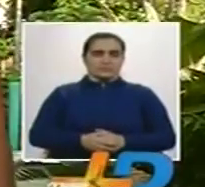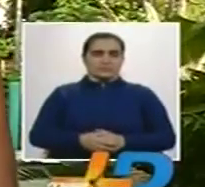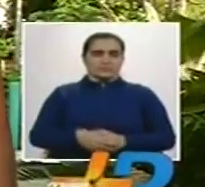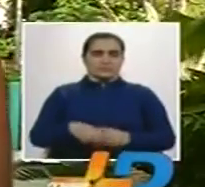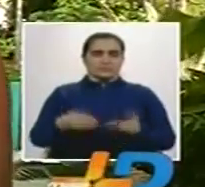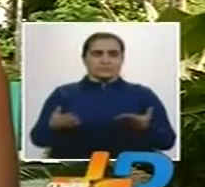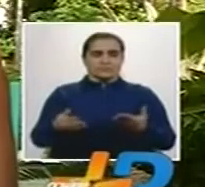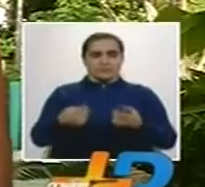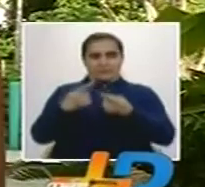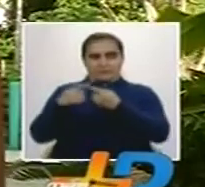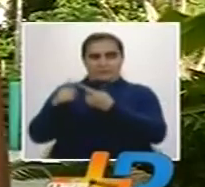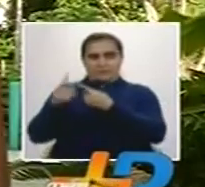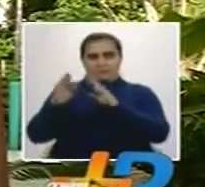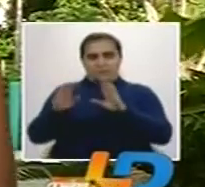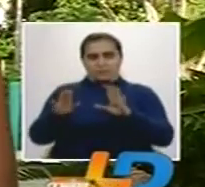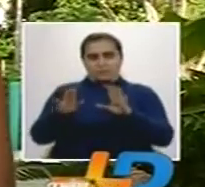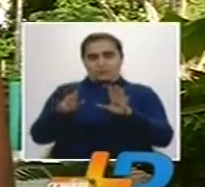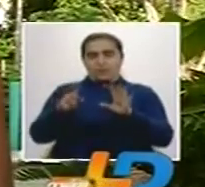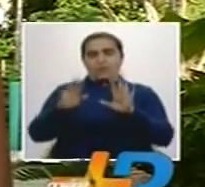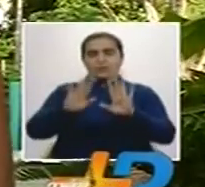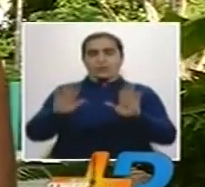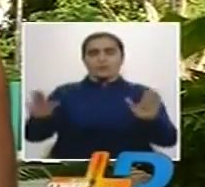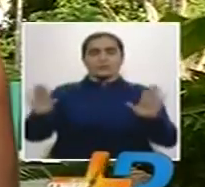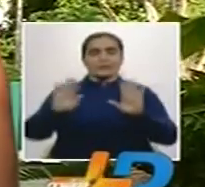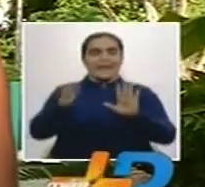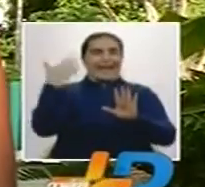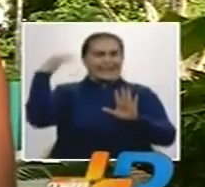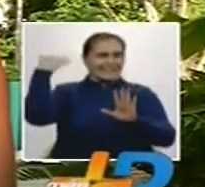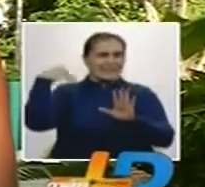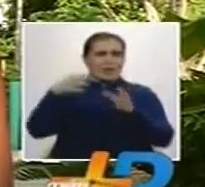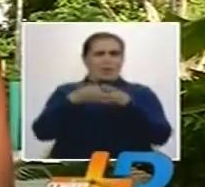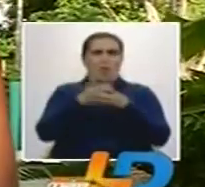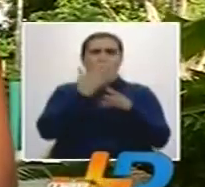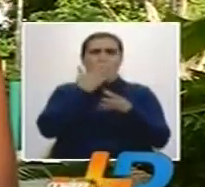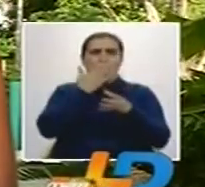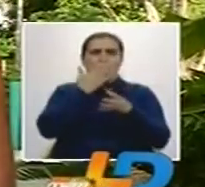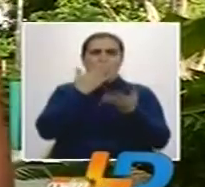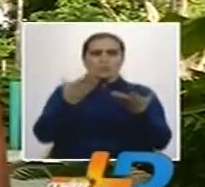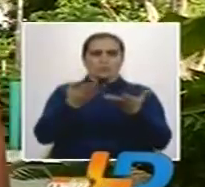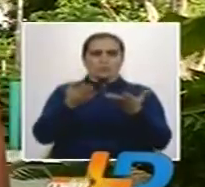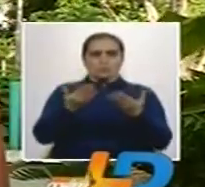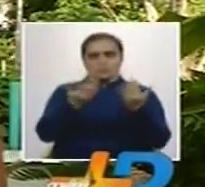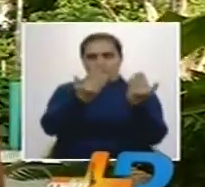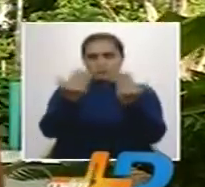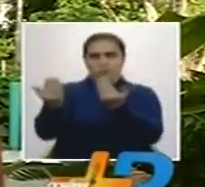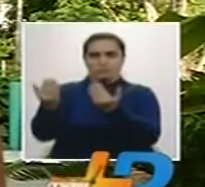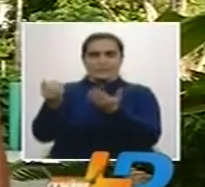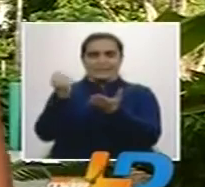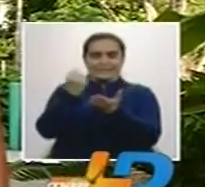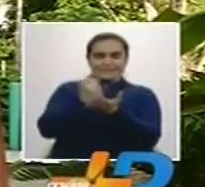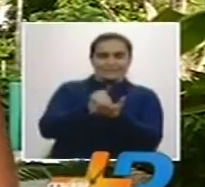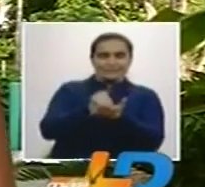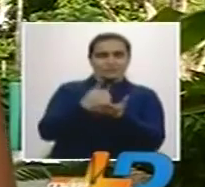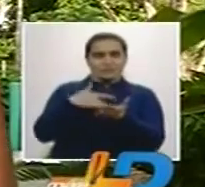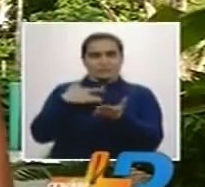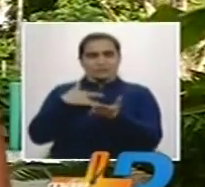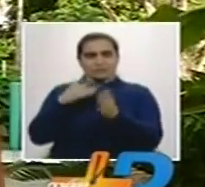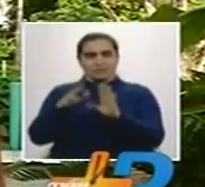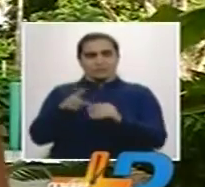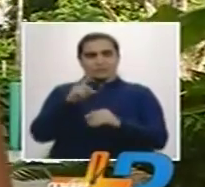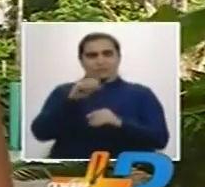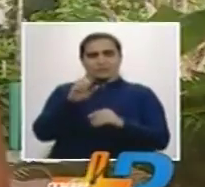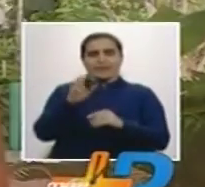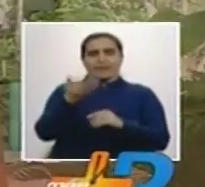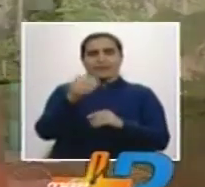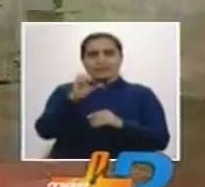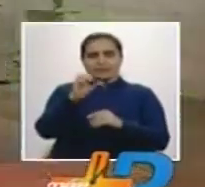Rodillos, vasos y figuras precolombinas están exhibidas junto a diseños, símbolos y espacios en la exposición Sellos y Sentidos del maestro colombiano Diken